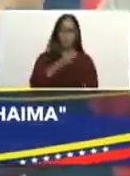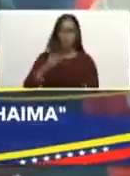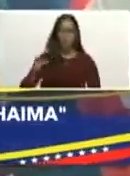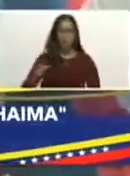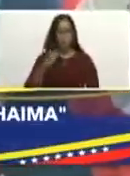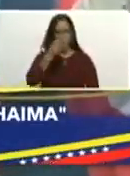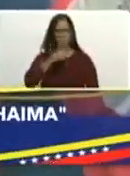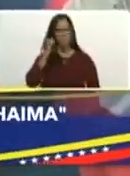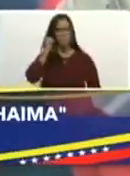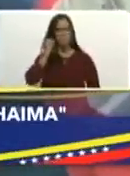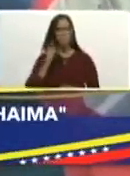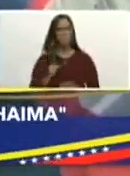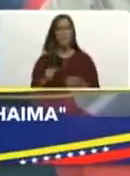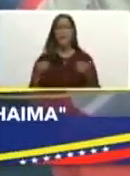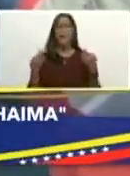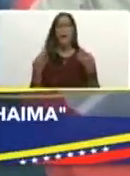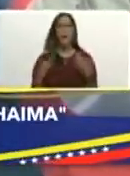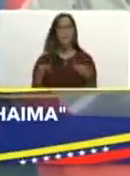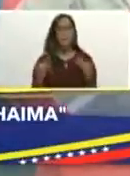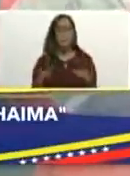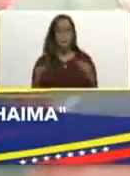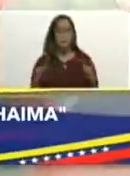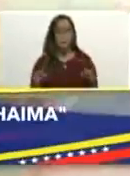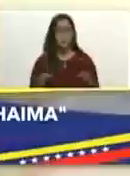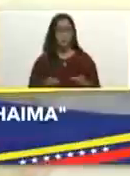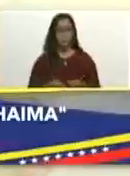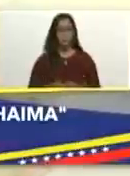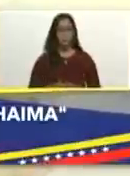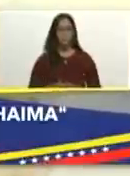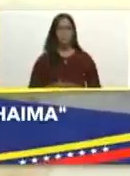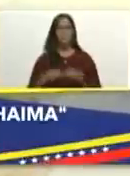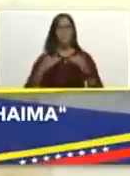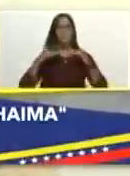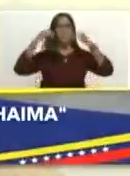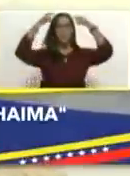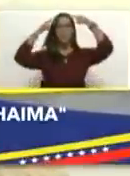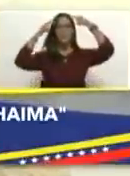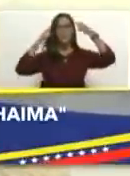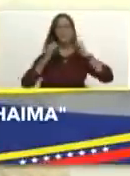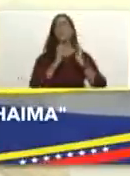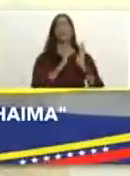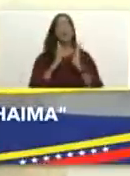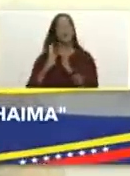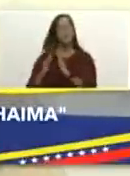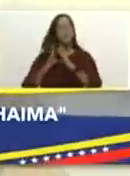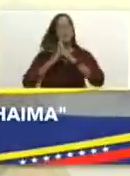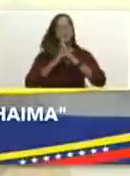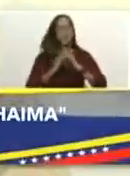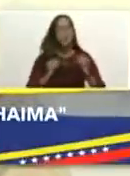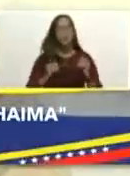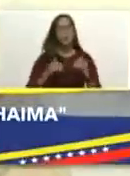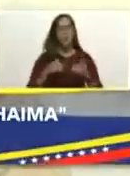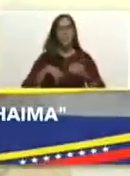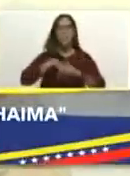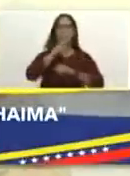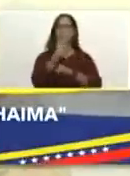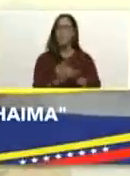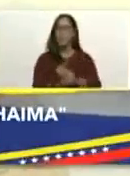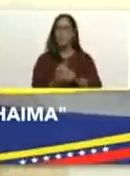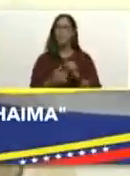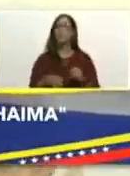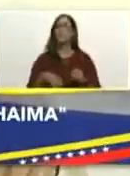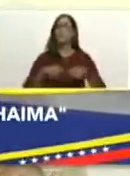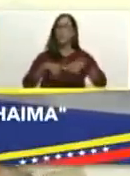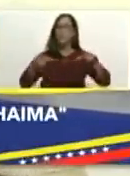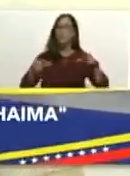venezolanas. Así de sencillito, pues. Y el comandante Chávez organizó todo el proyecto de la faja